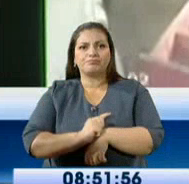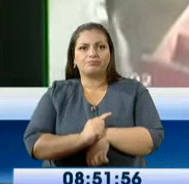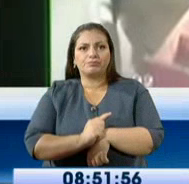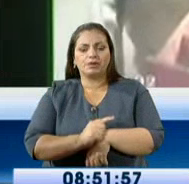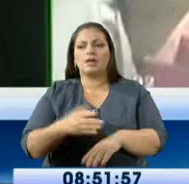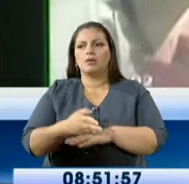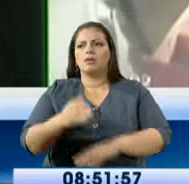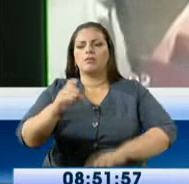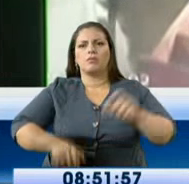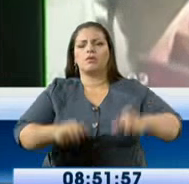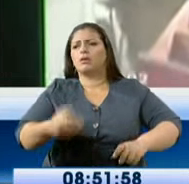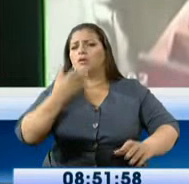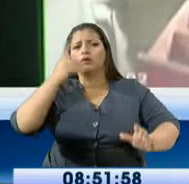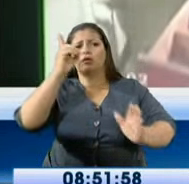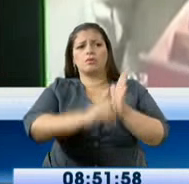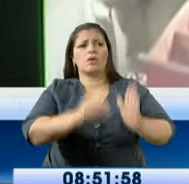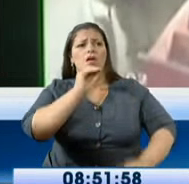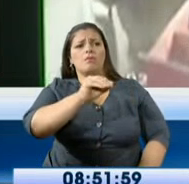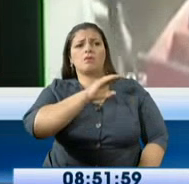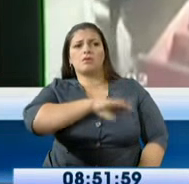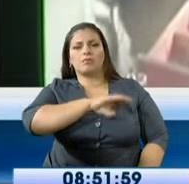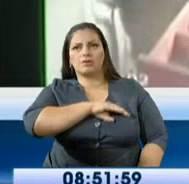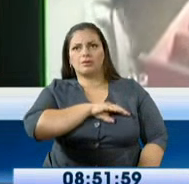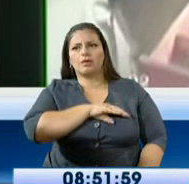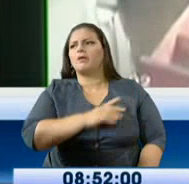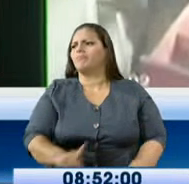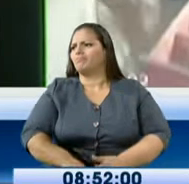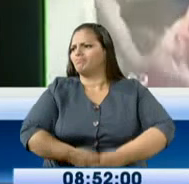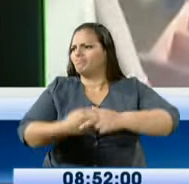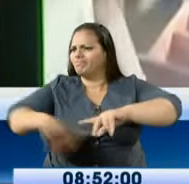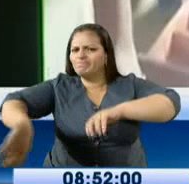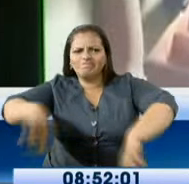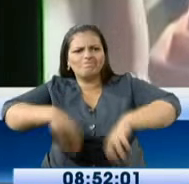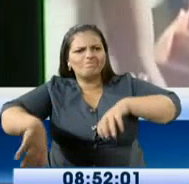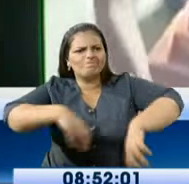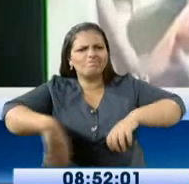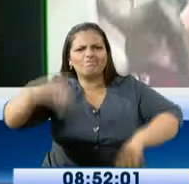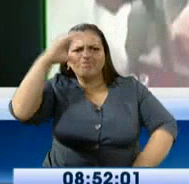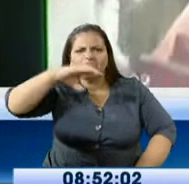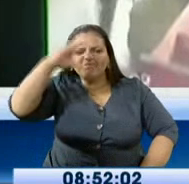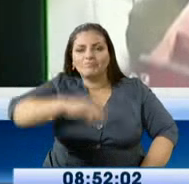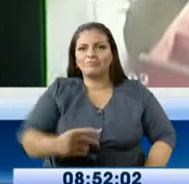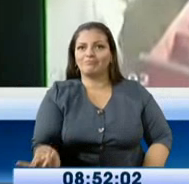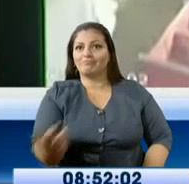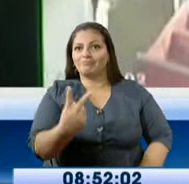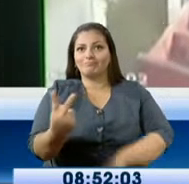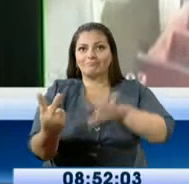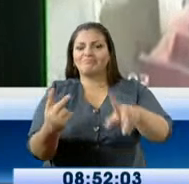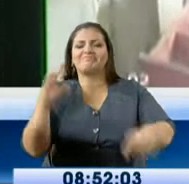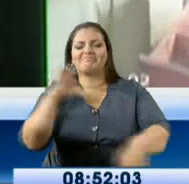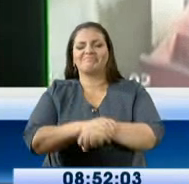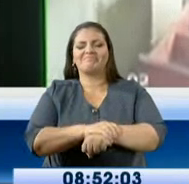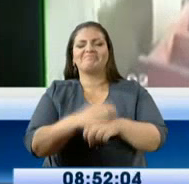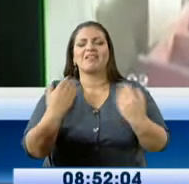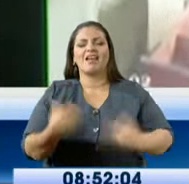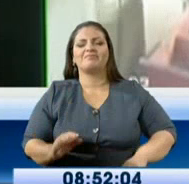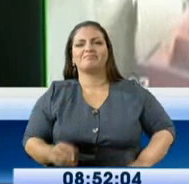mega operativo, y esta es la mejor parte de la información. Con ese mega operativo lograron capturar a los pillos.